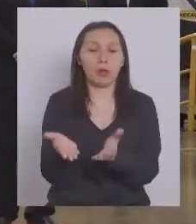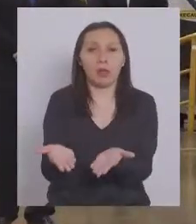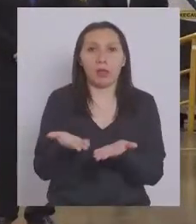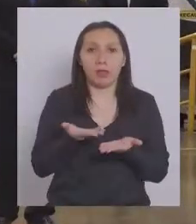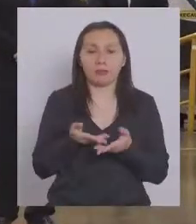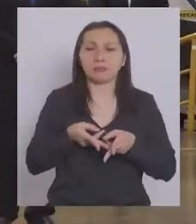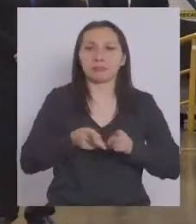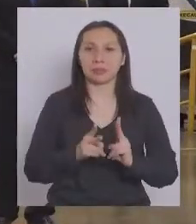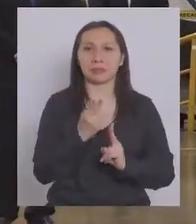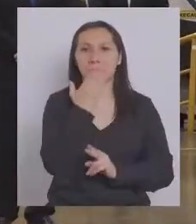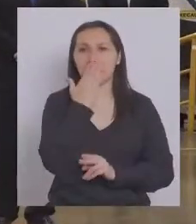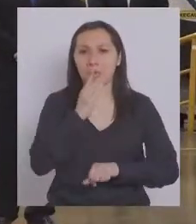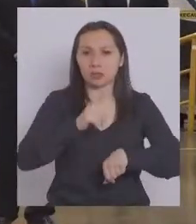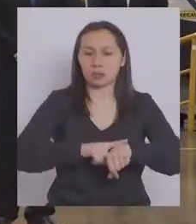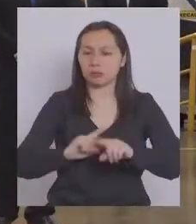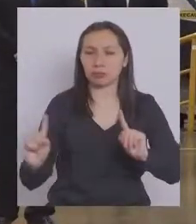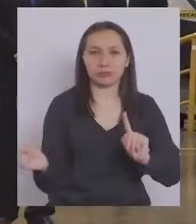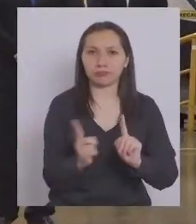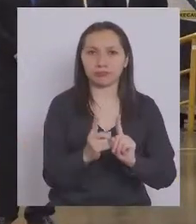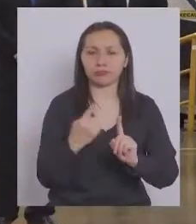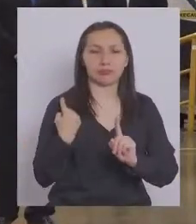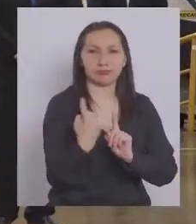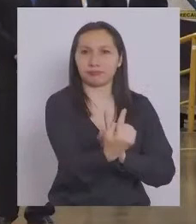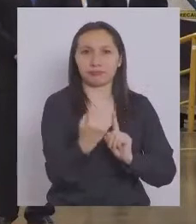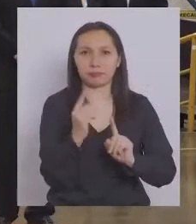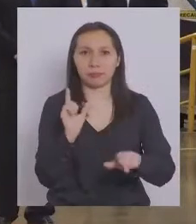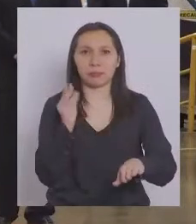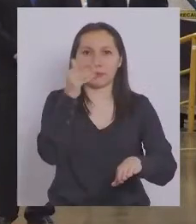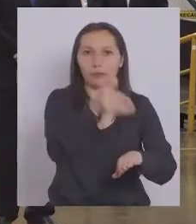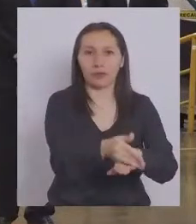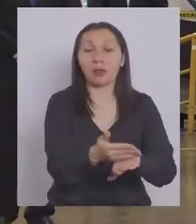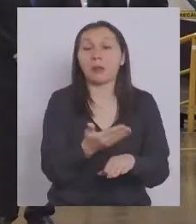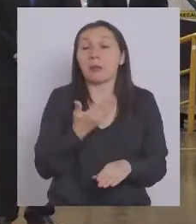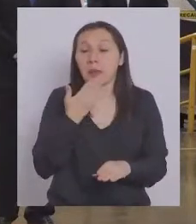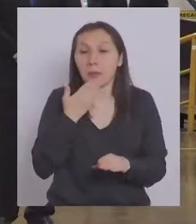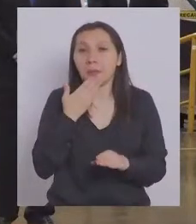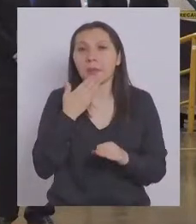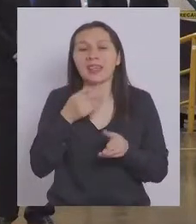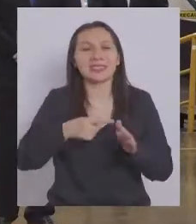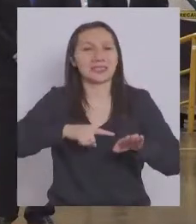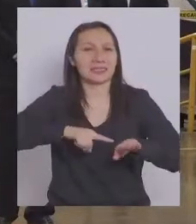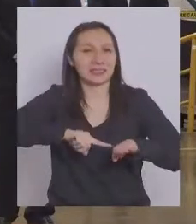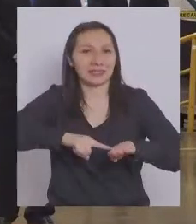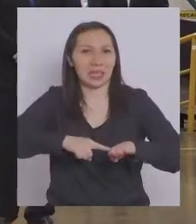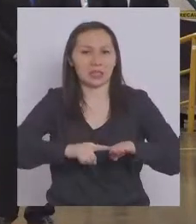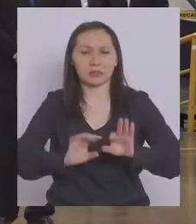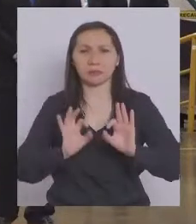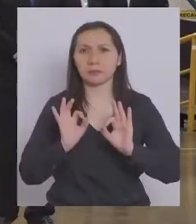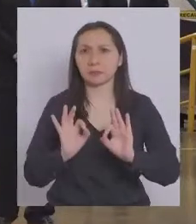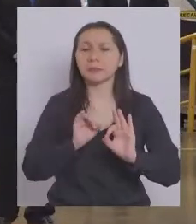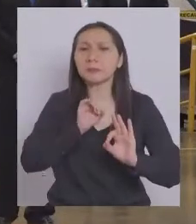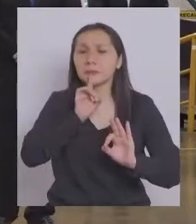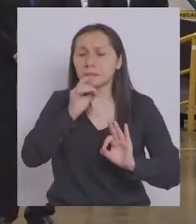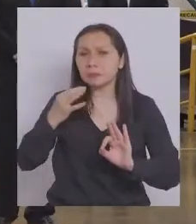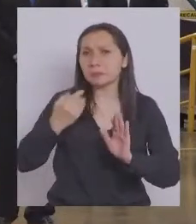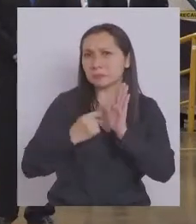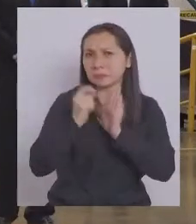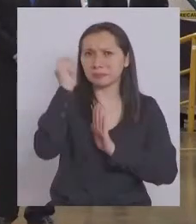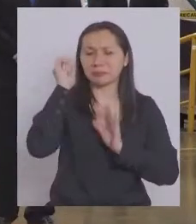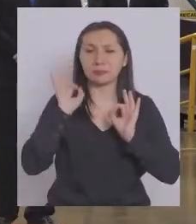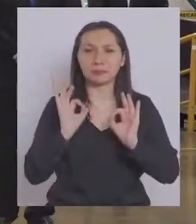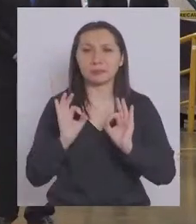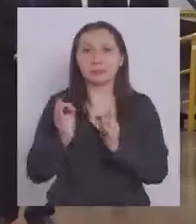permitir mejorar el tiempo de destino, pero además también con una tecnología de alto estándar que nos va a